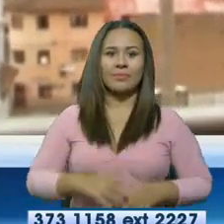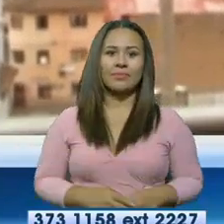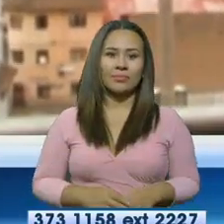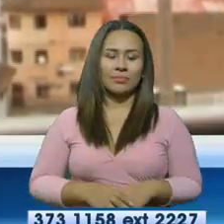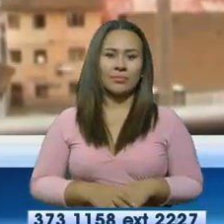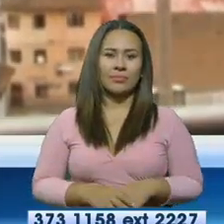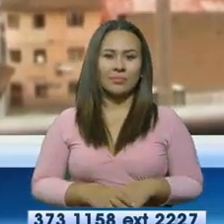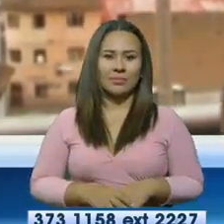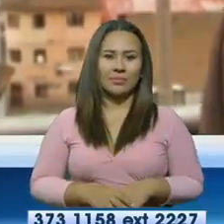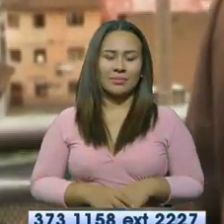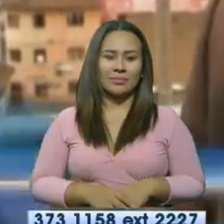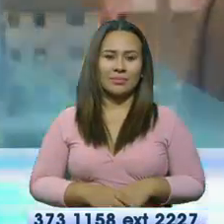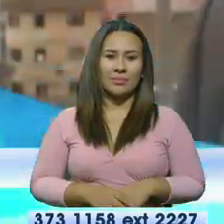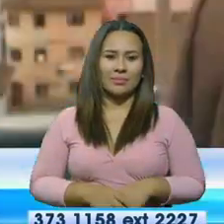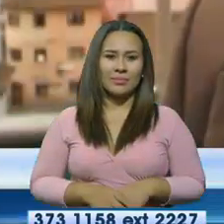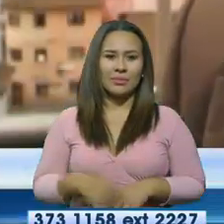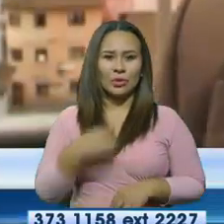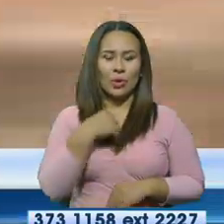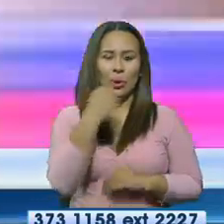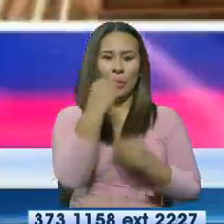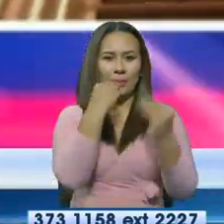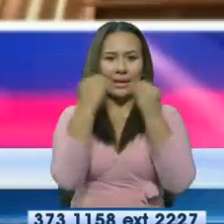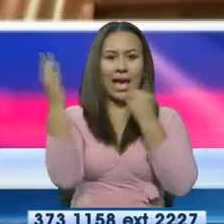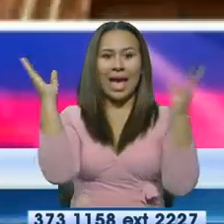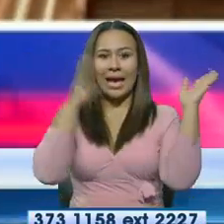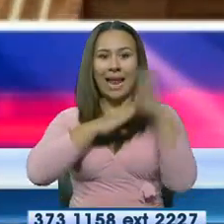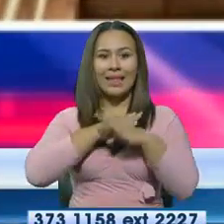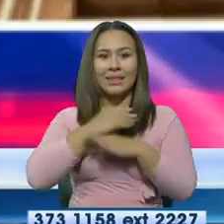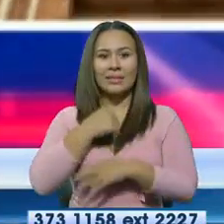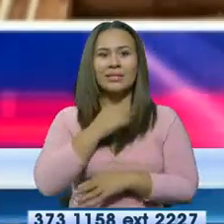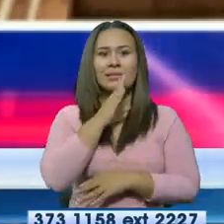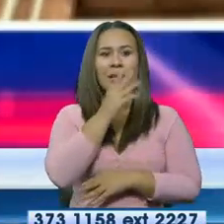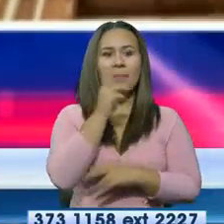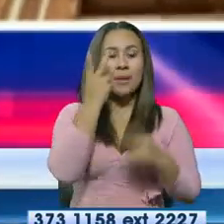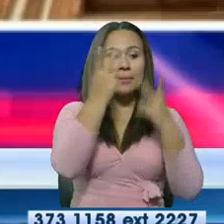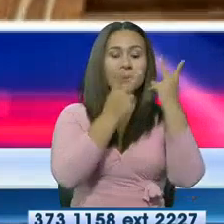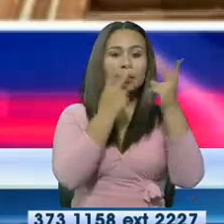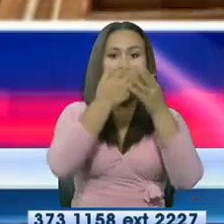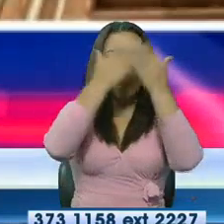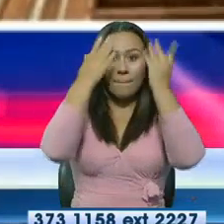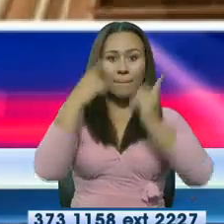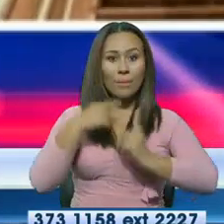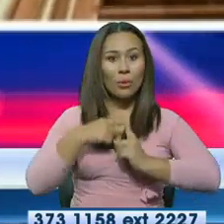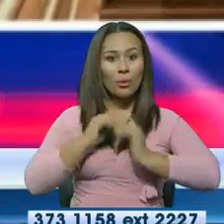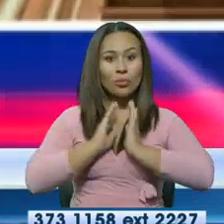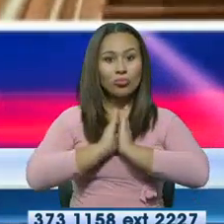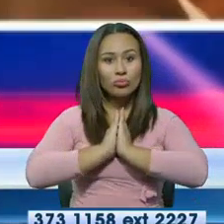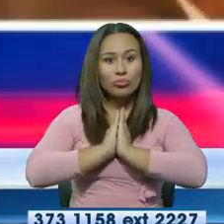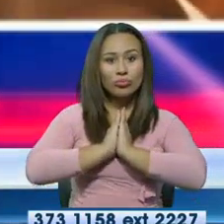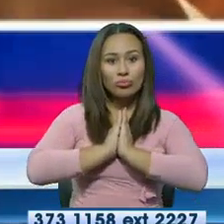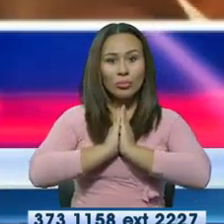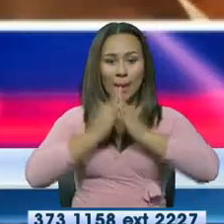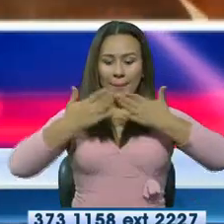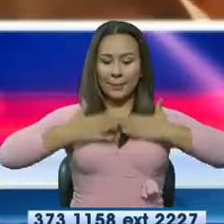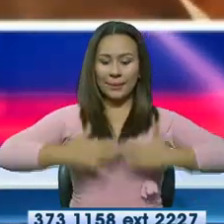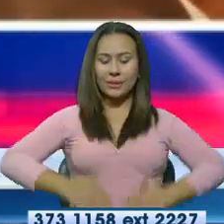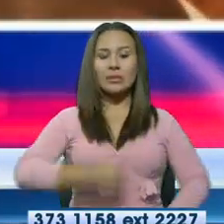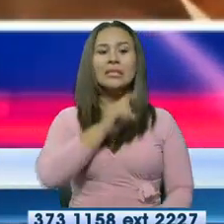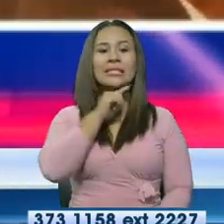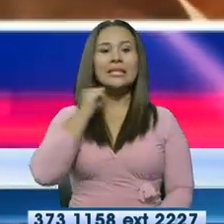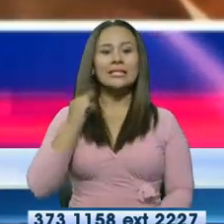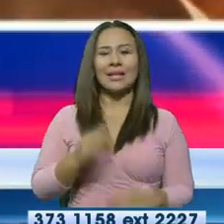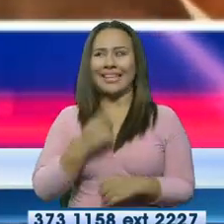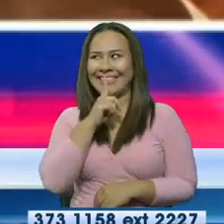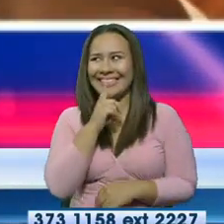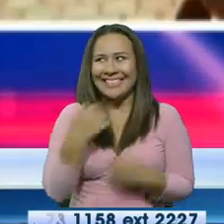gratis, porque iba a visitar a las Beatas, y vestido de cura, en